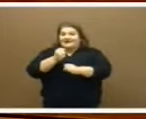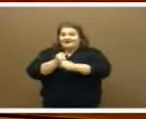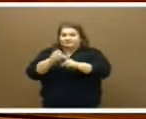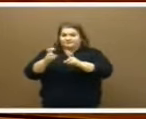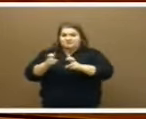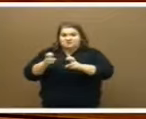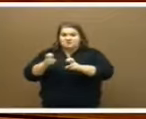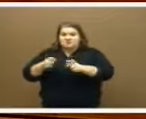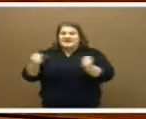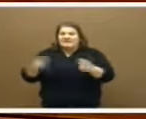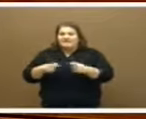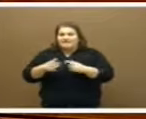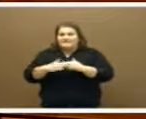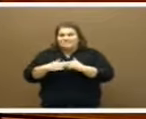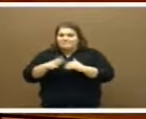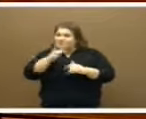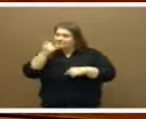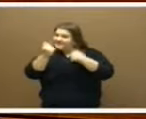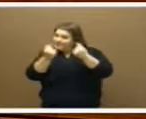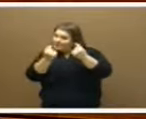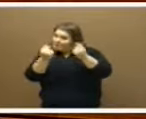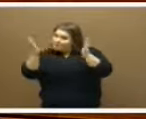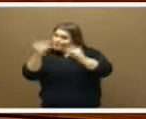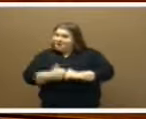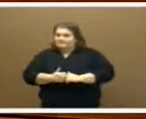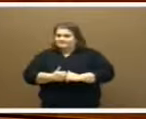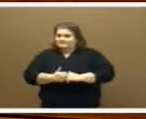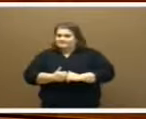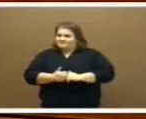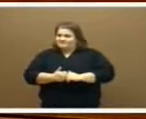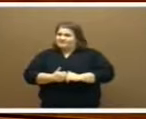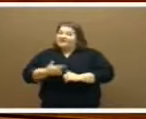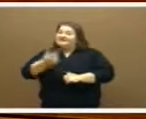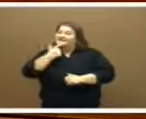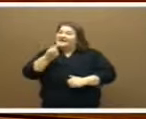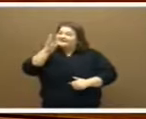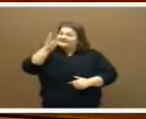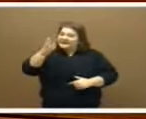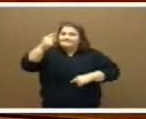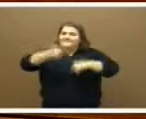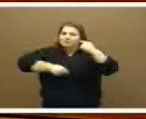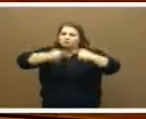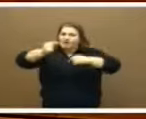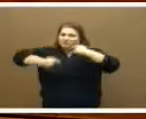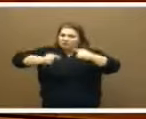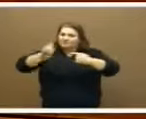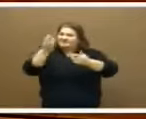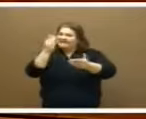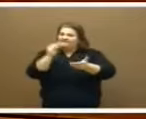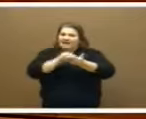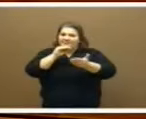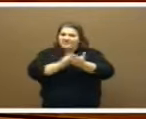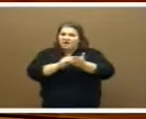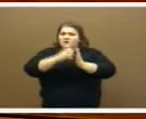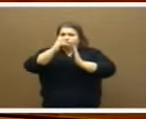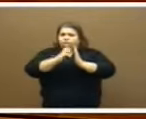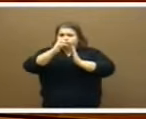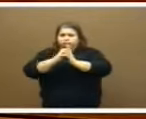pesar de las carencias presupuestarias de su ejecutivo, que durante tres presupuestos consecutivos han